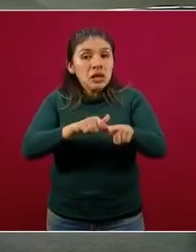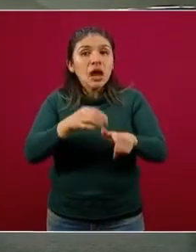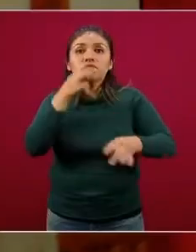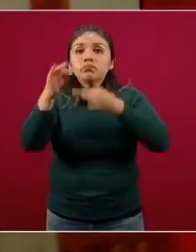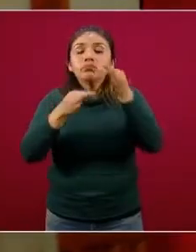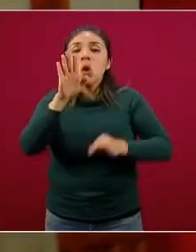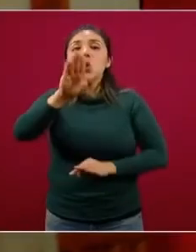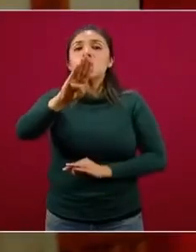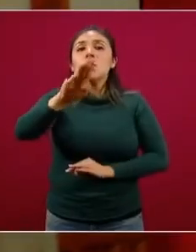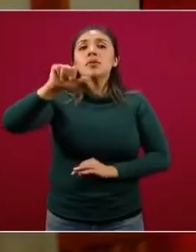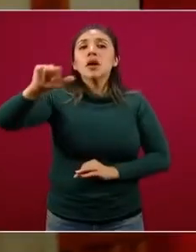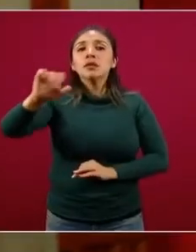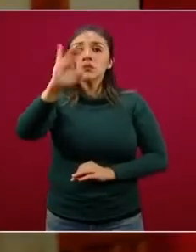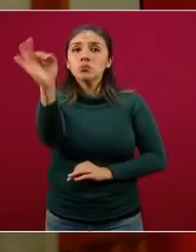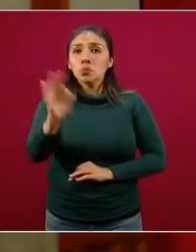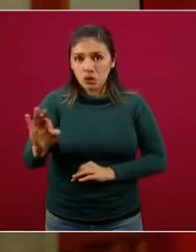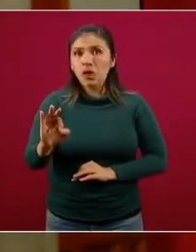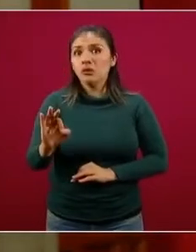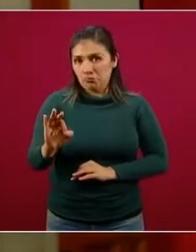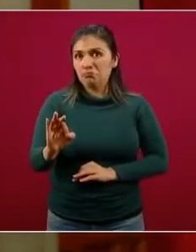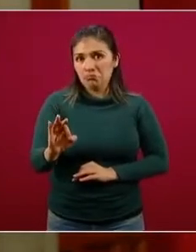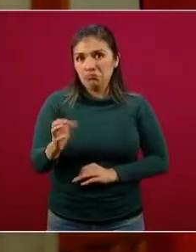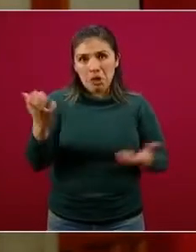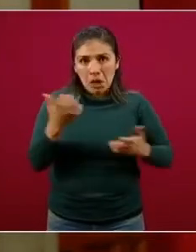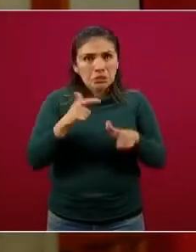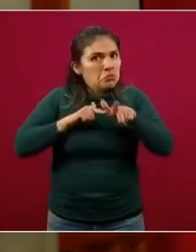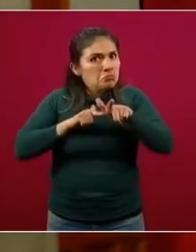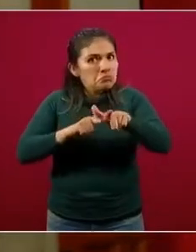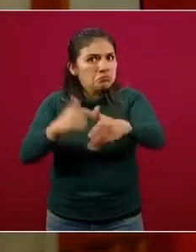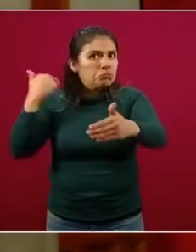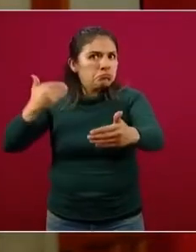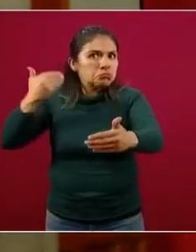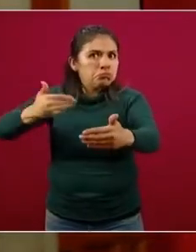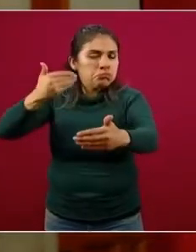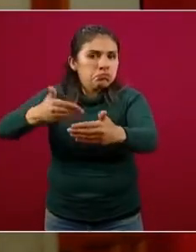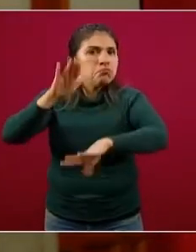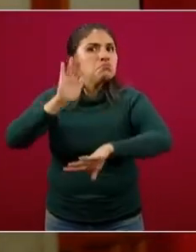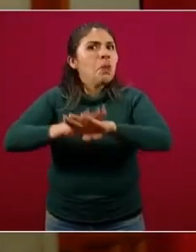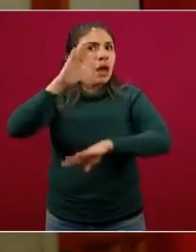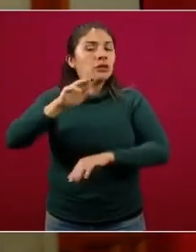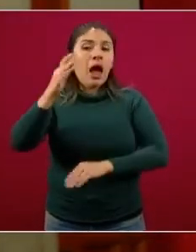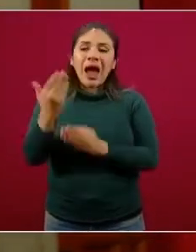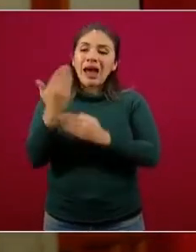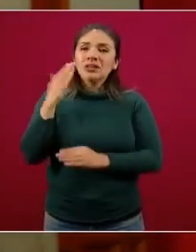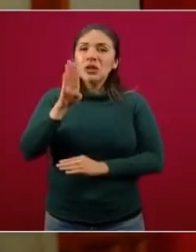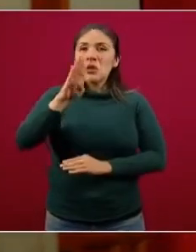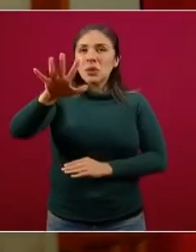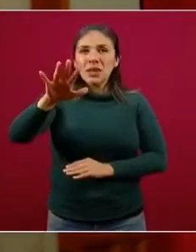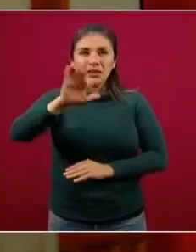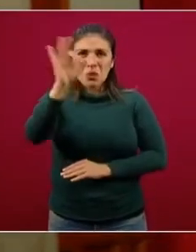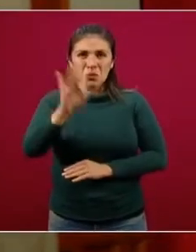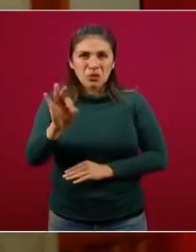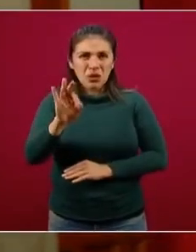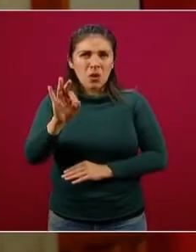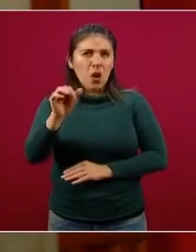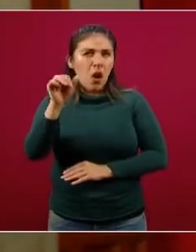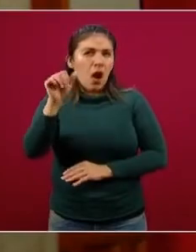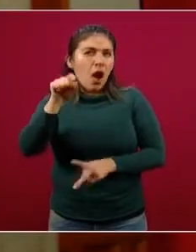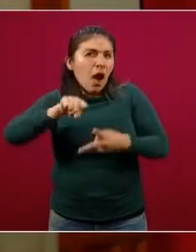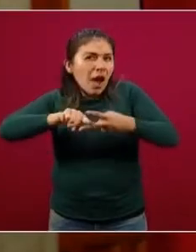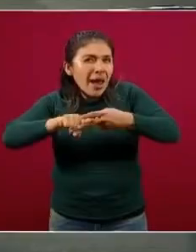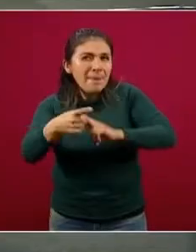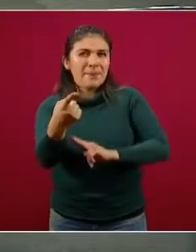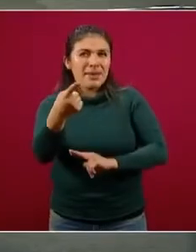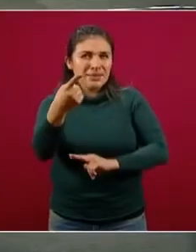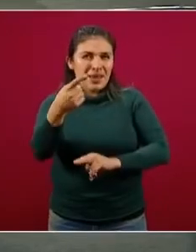del 96%, es una tasa que se ha logrado mantener, de hecho se incrementó de un 95% que teníamos a inicios